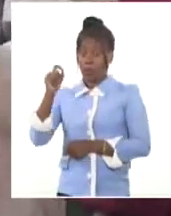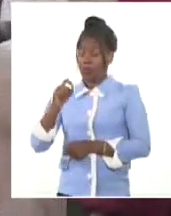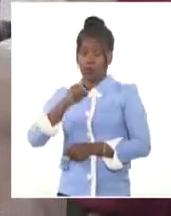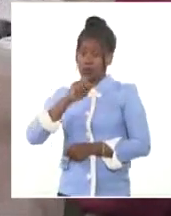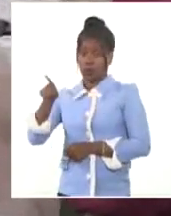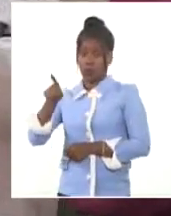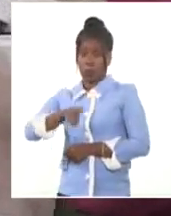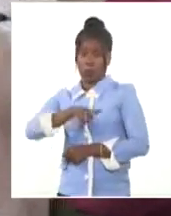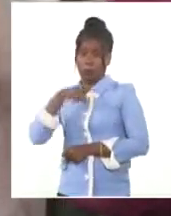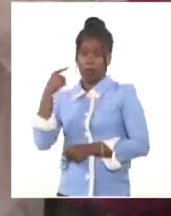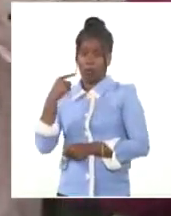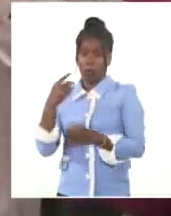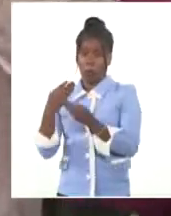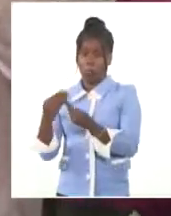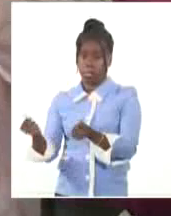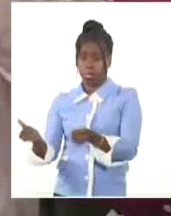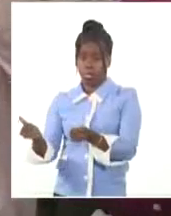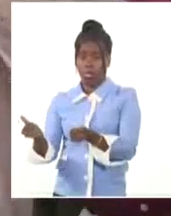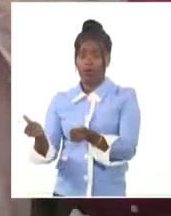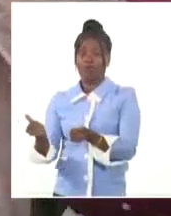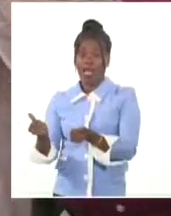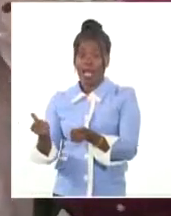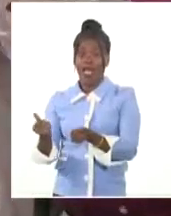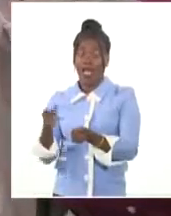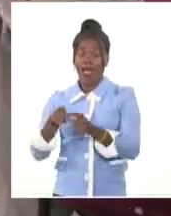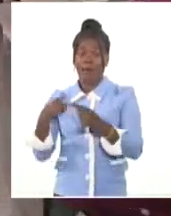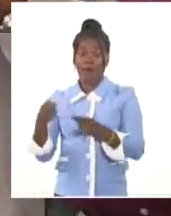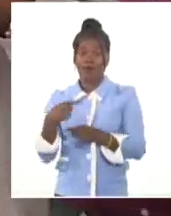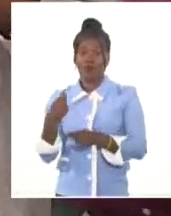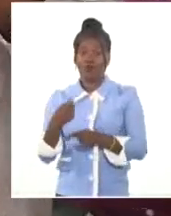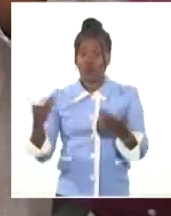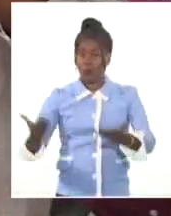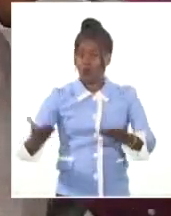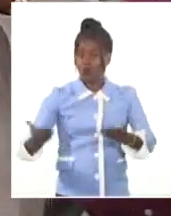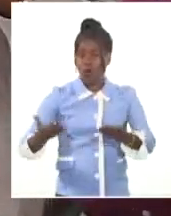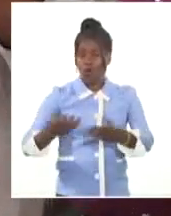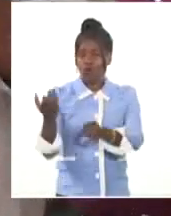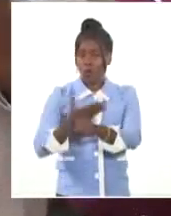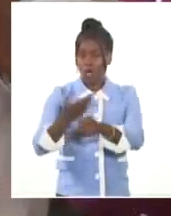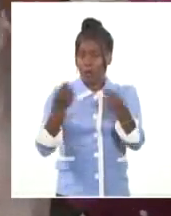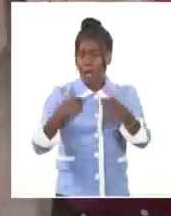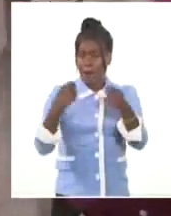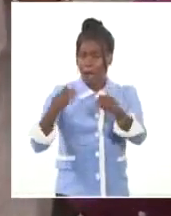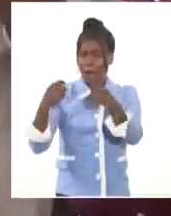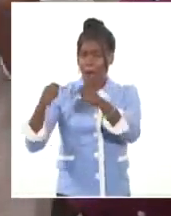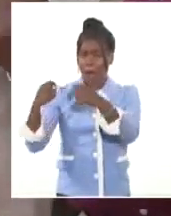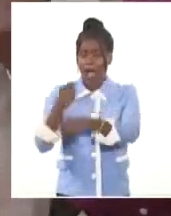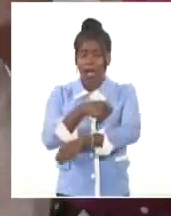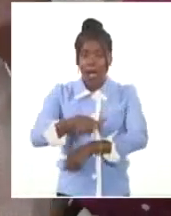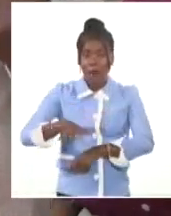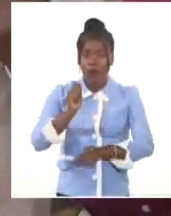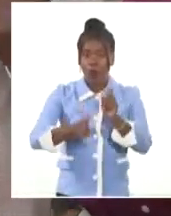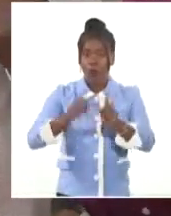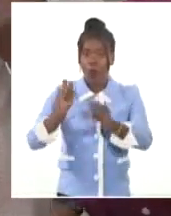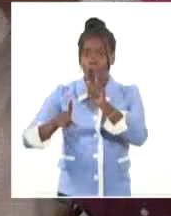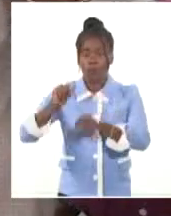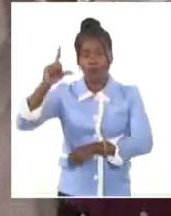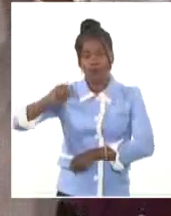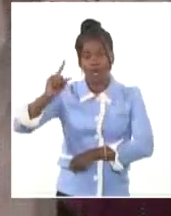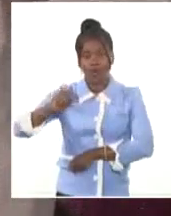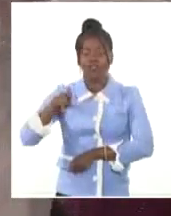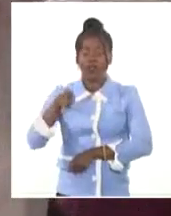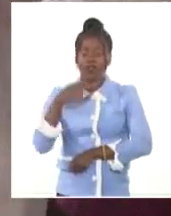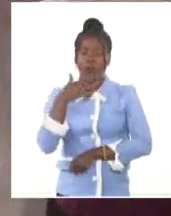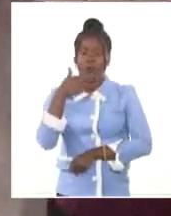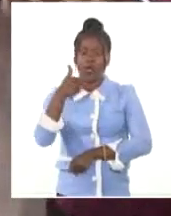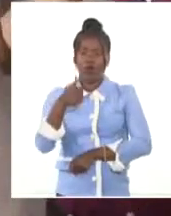que bajarlo a 30. Y que el Estado tenga la mayor cantidad de producciones para que el Estado pueda regular los precios. Tras concluir